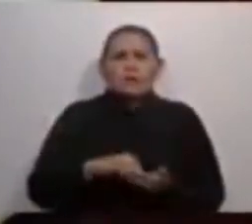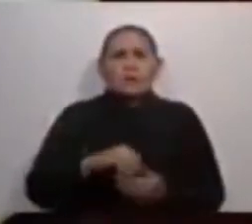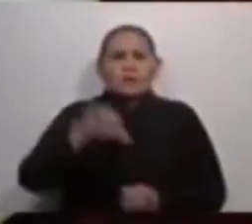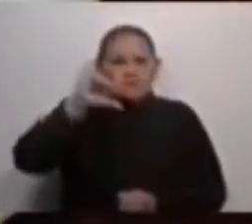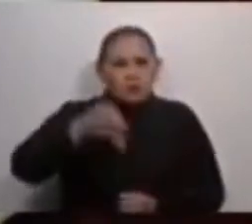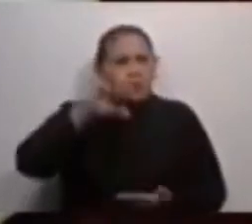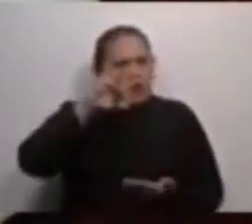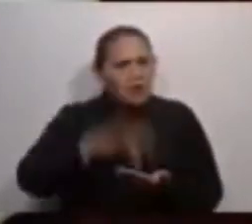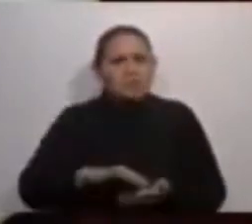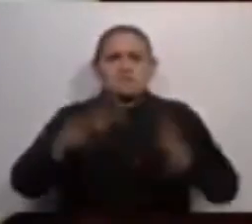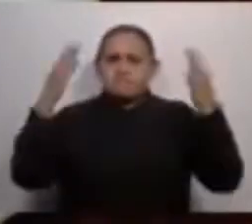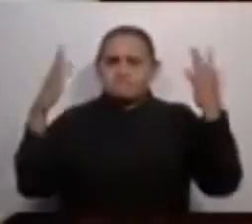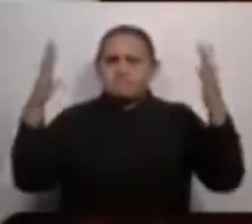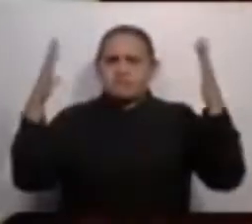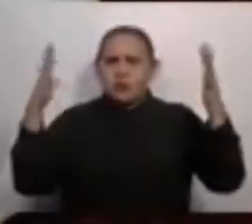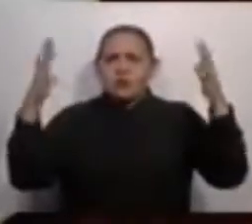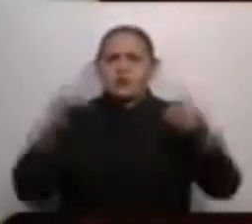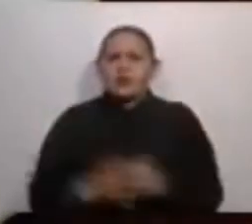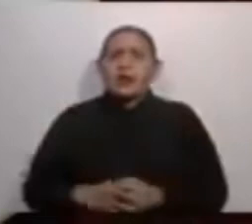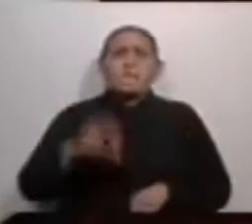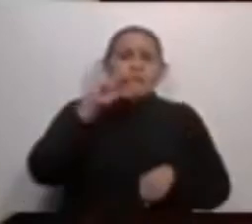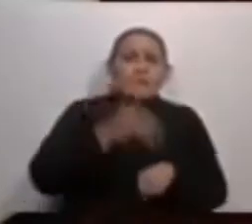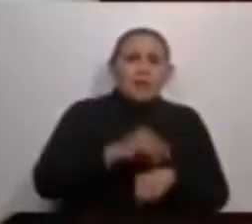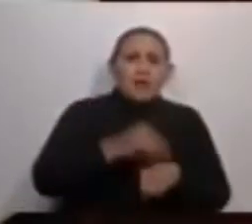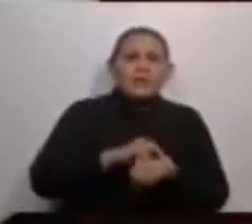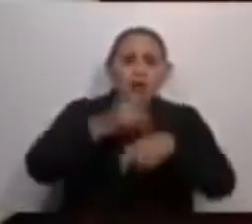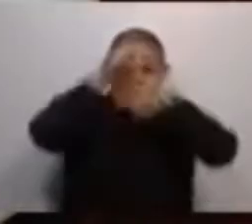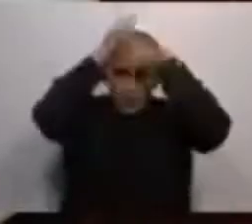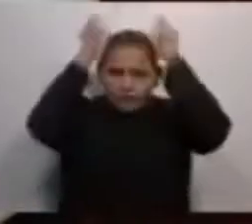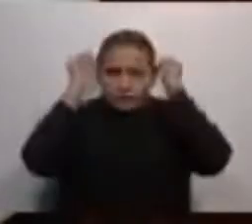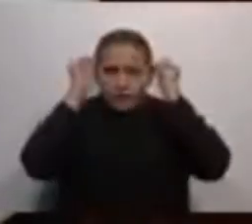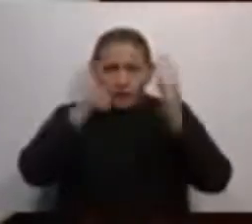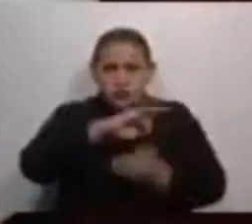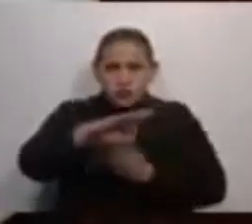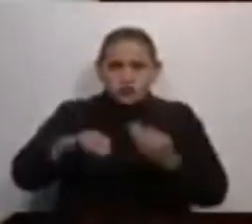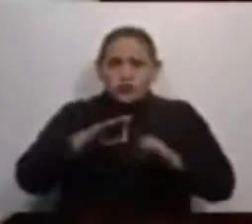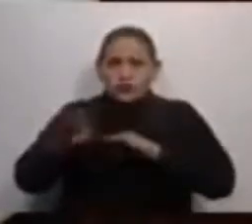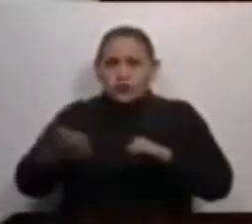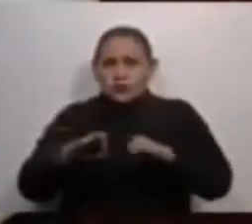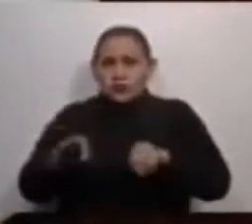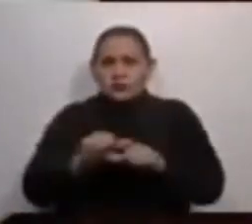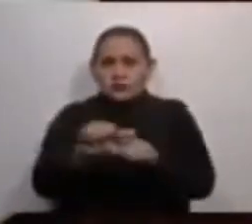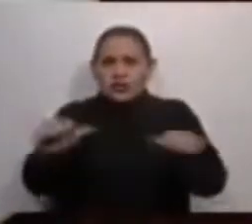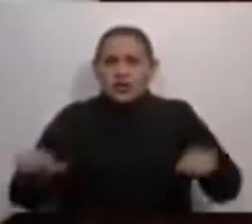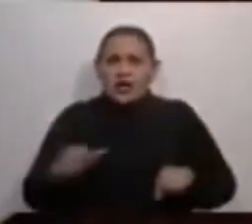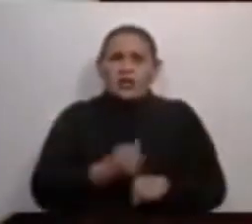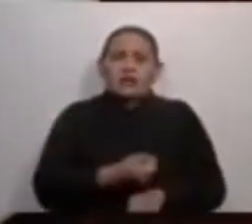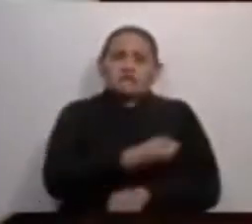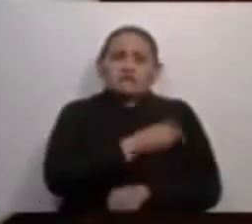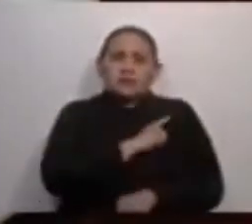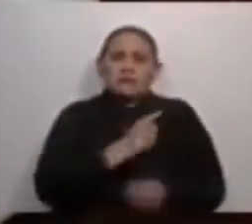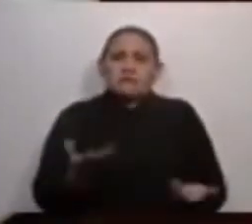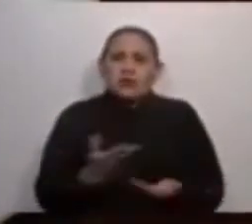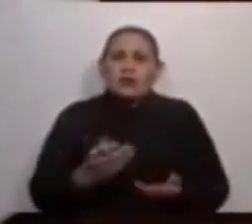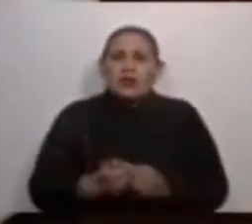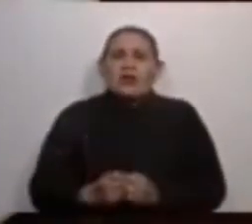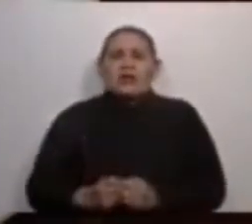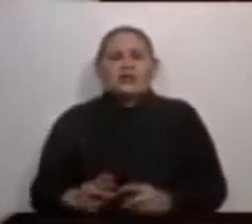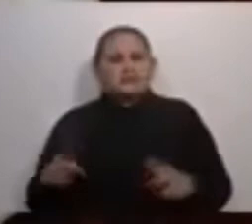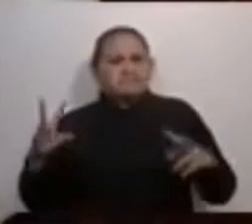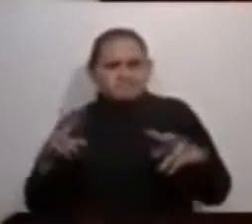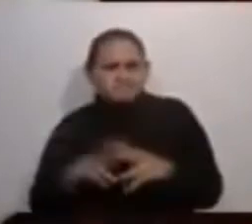y aplaudo la entrega que médicos, enfermeras y todos los trabajadores del sector salud realizan en este combate